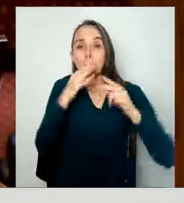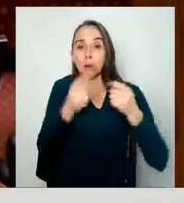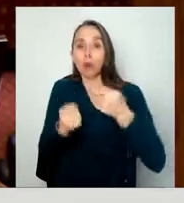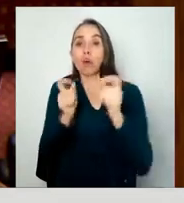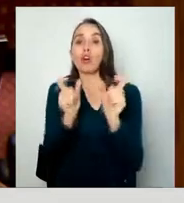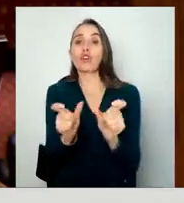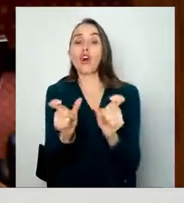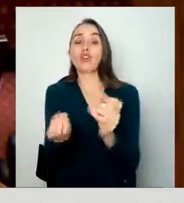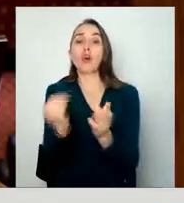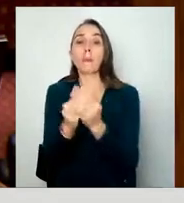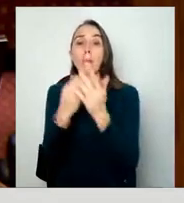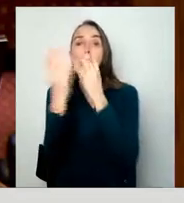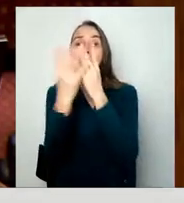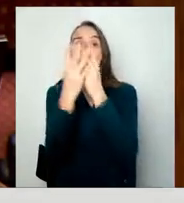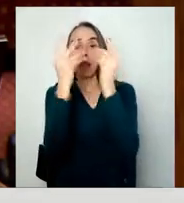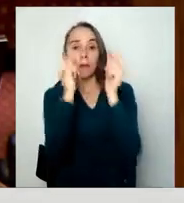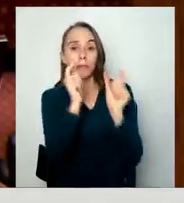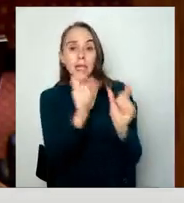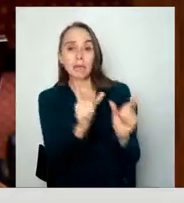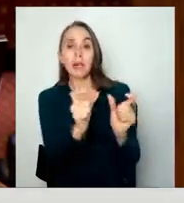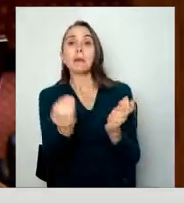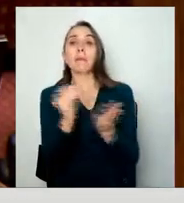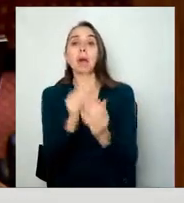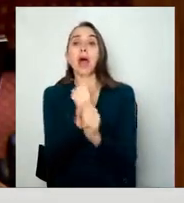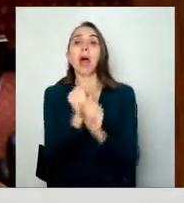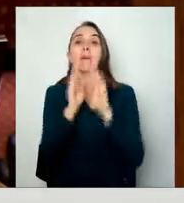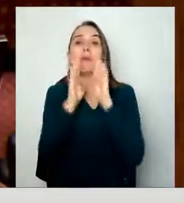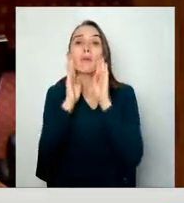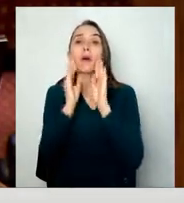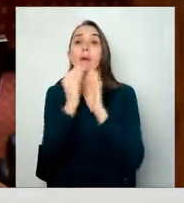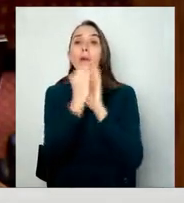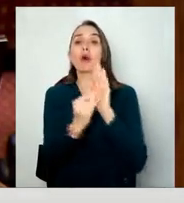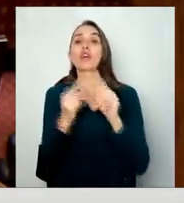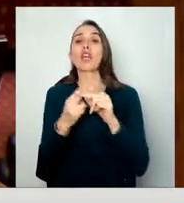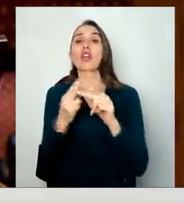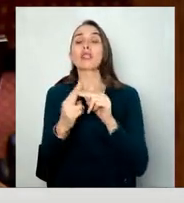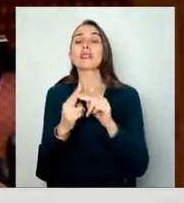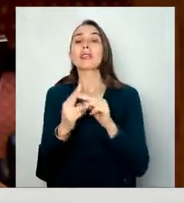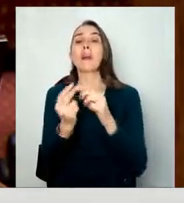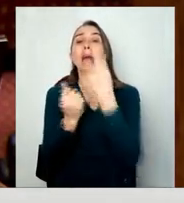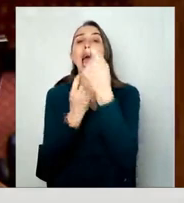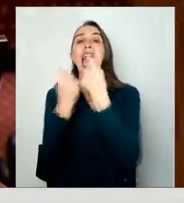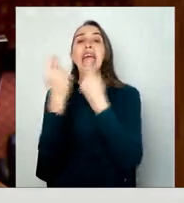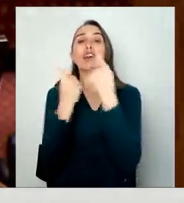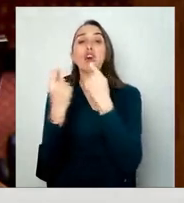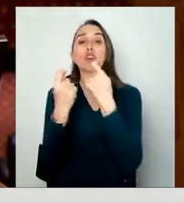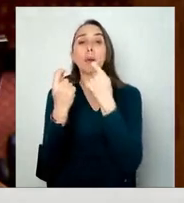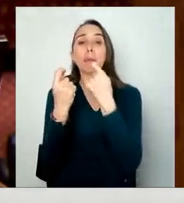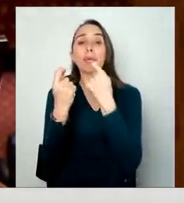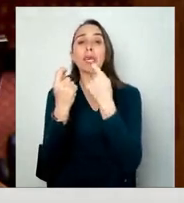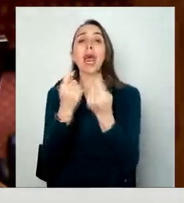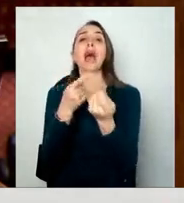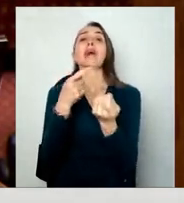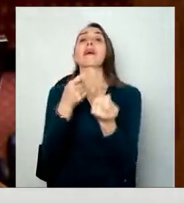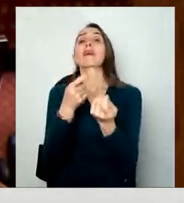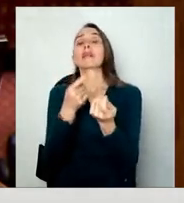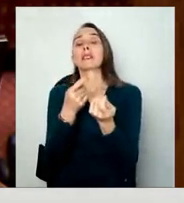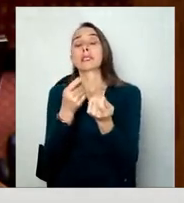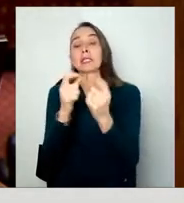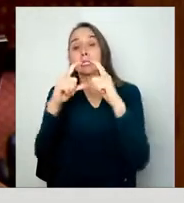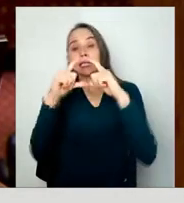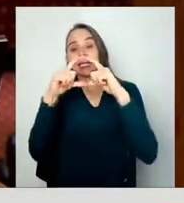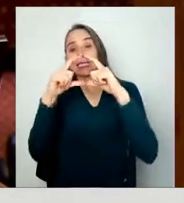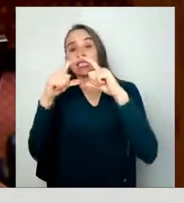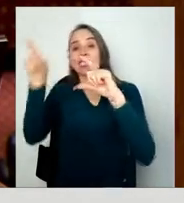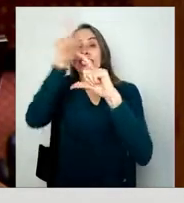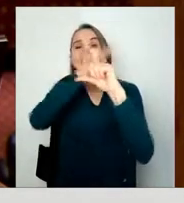transparencia introduciendo principios de economía circular en las compras del estado este y